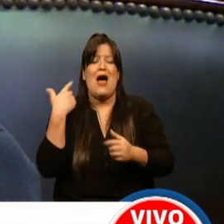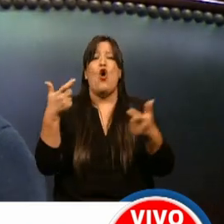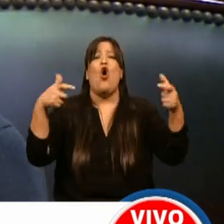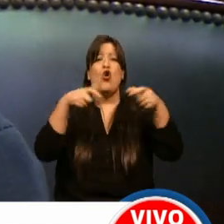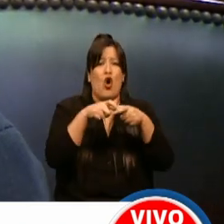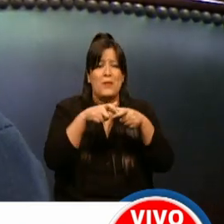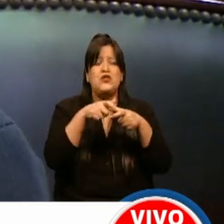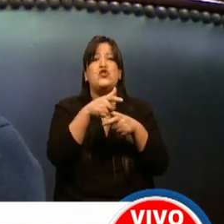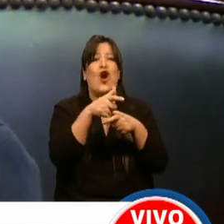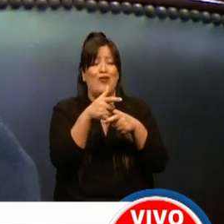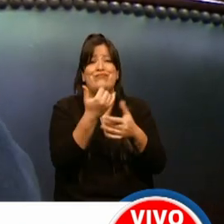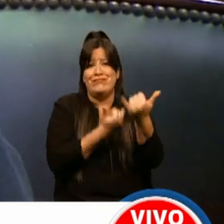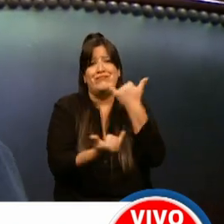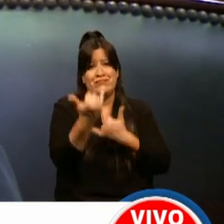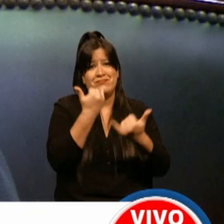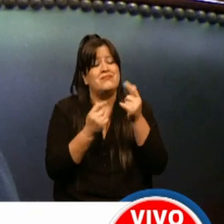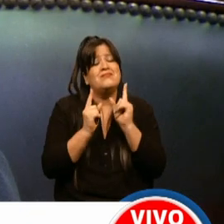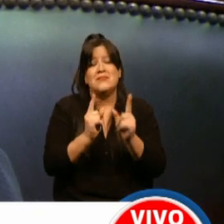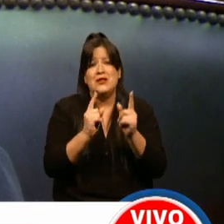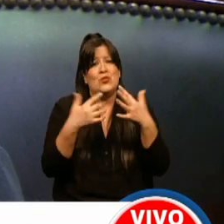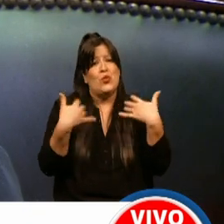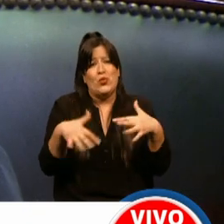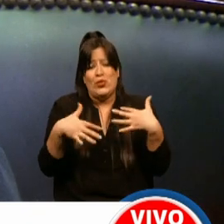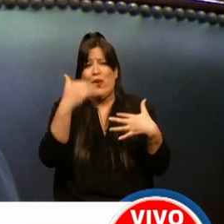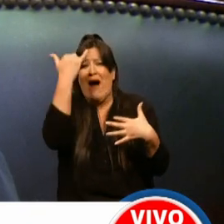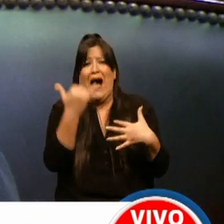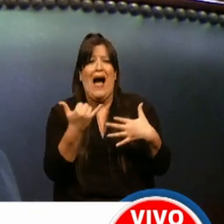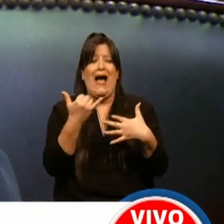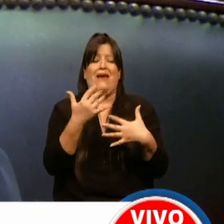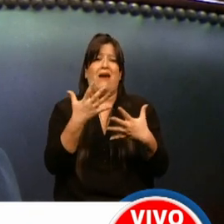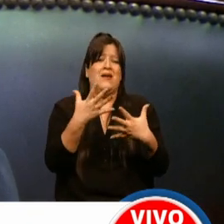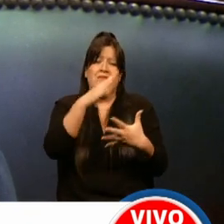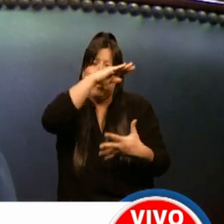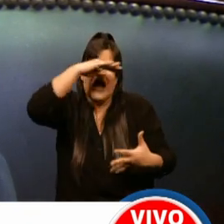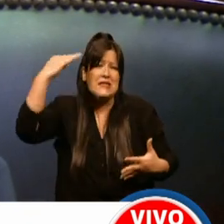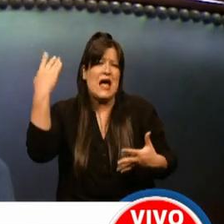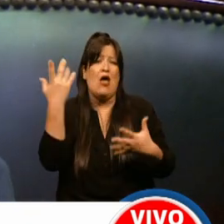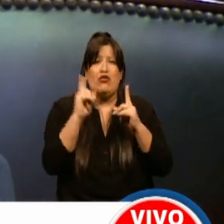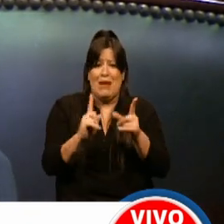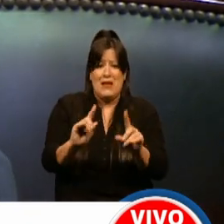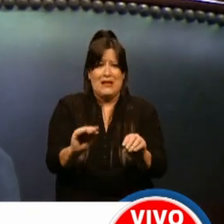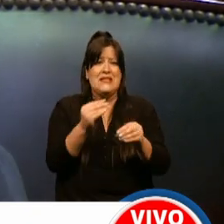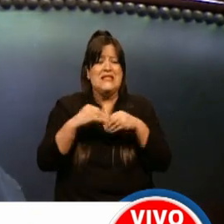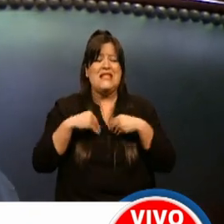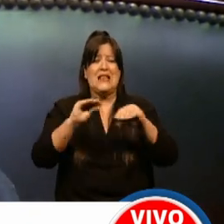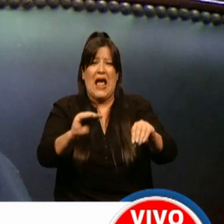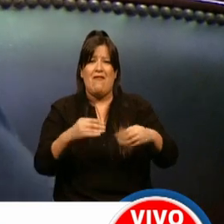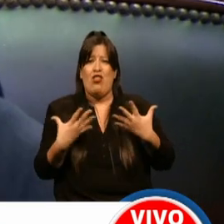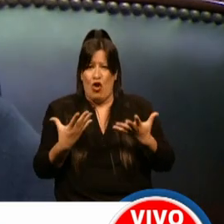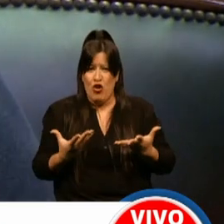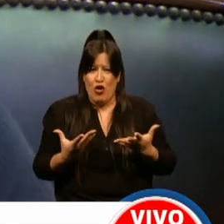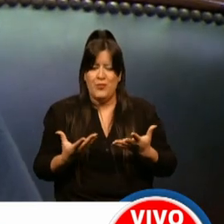comisiones reflejaban esa orfandad ese hartazgo ese abandono celebró